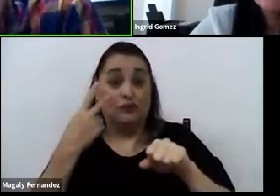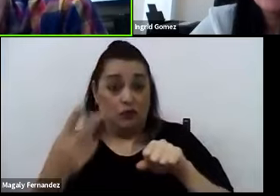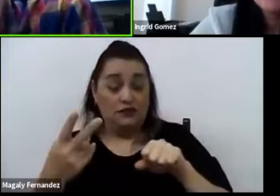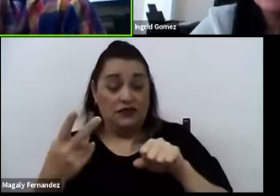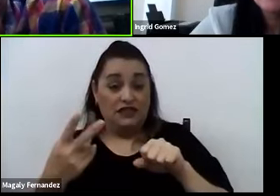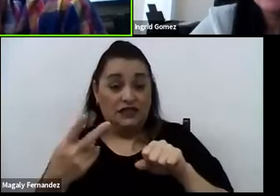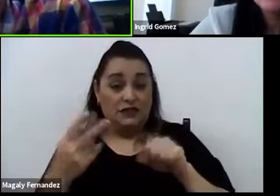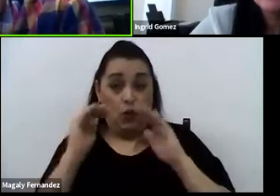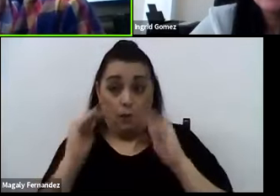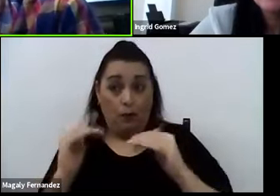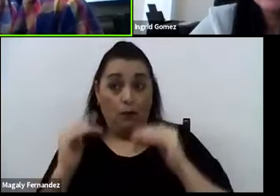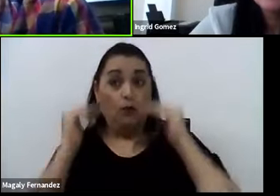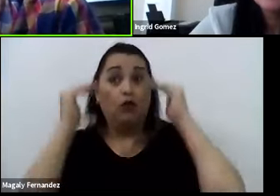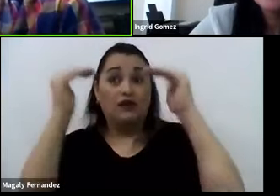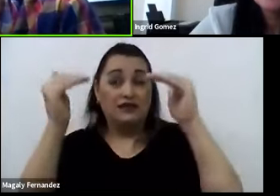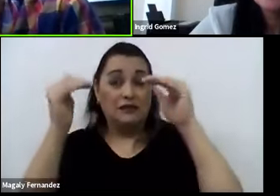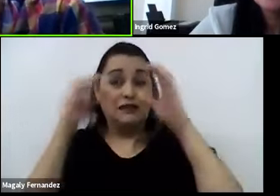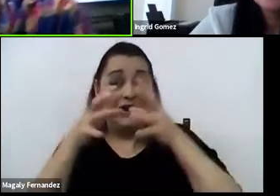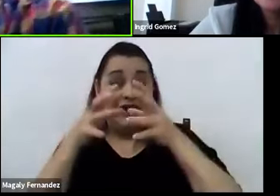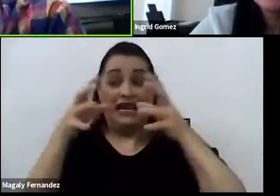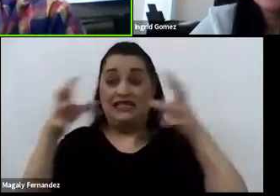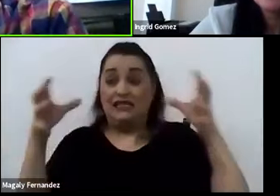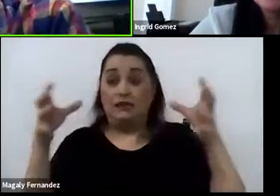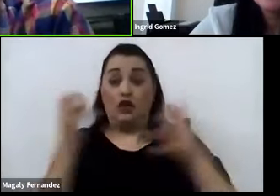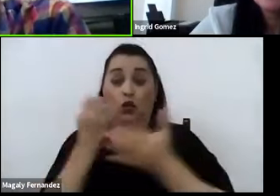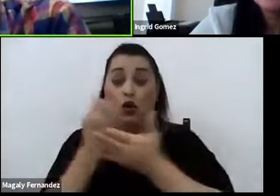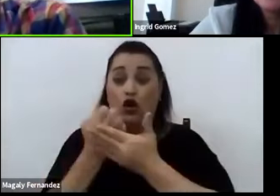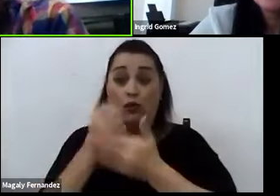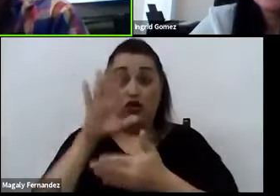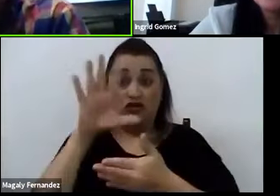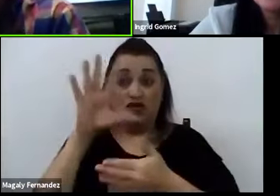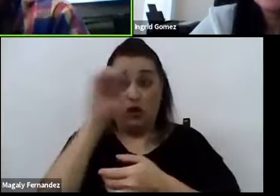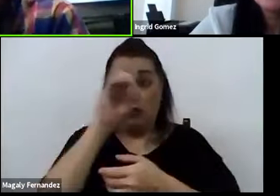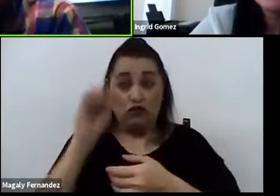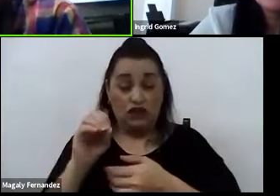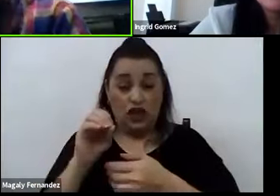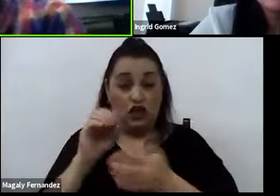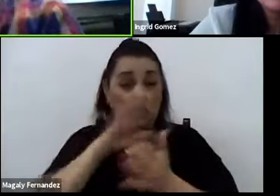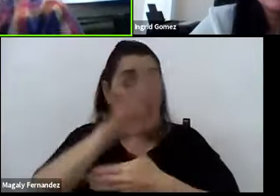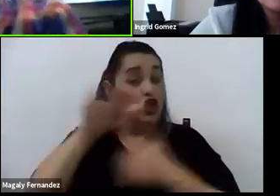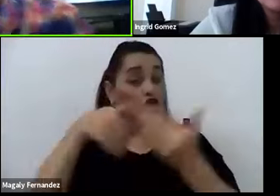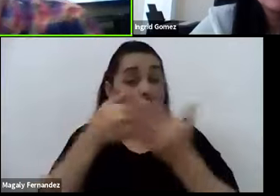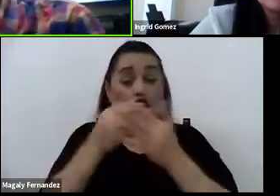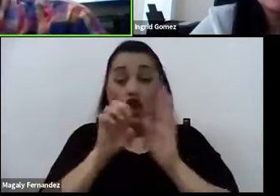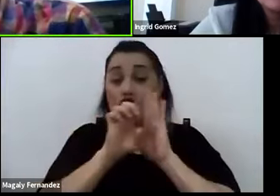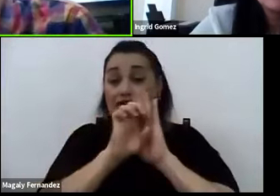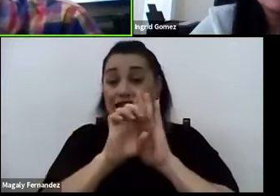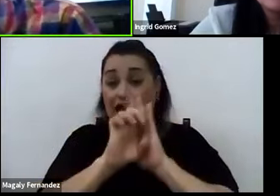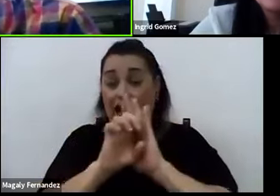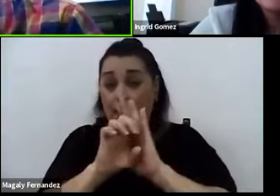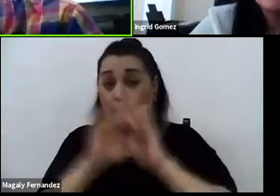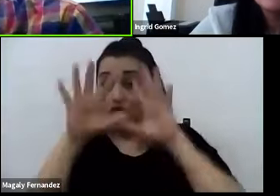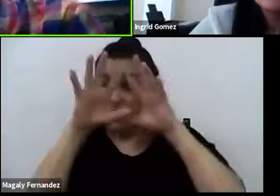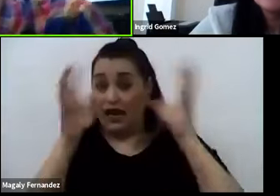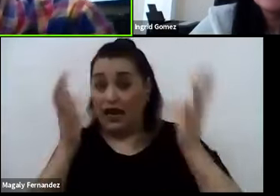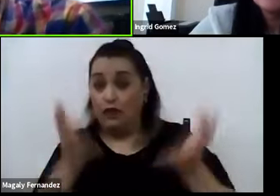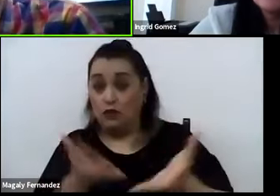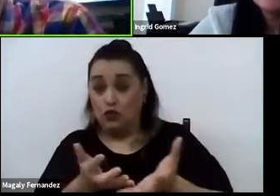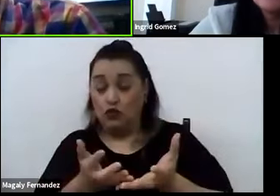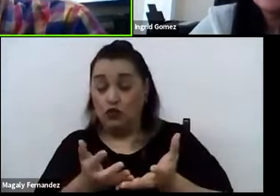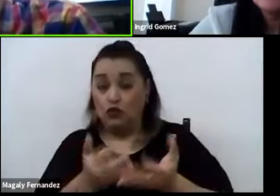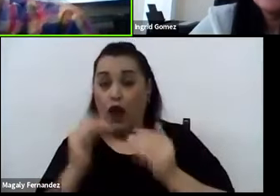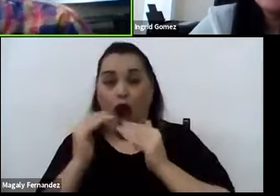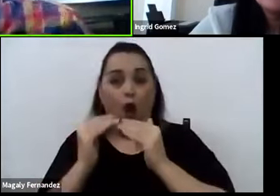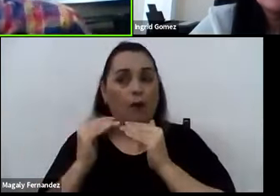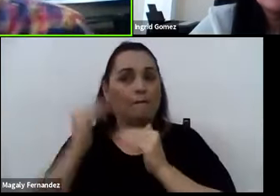por encima de un crecimiento económico del 5%, en casi todos los ejemplos que ha habido en el mundo,